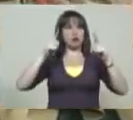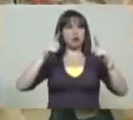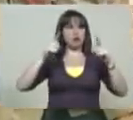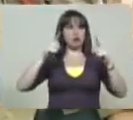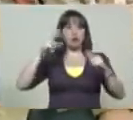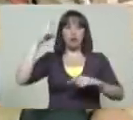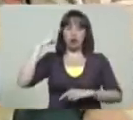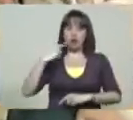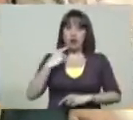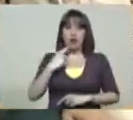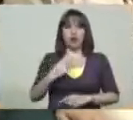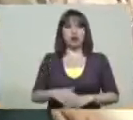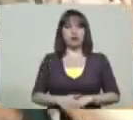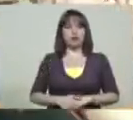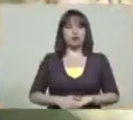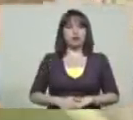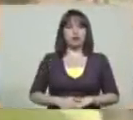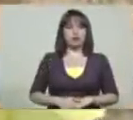en toda su expresión,